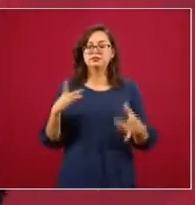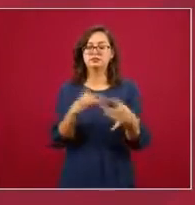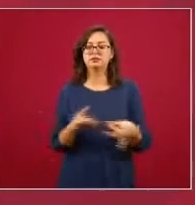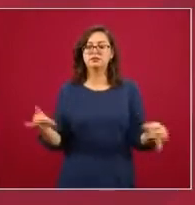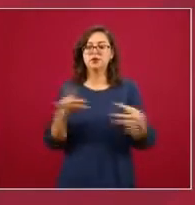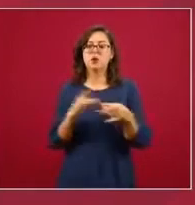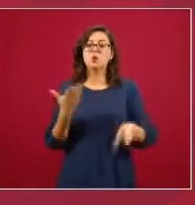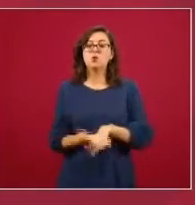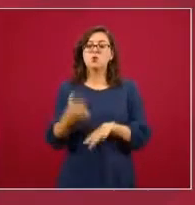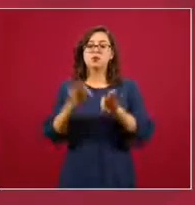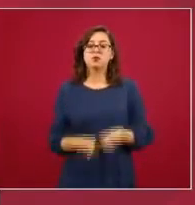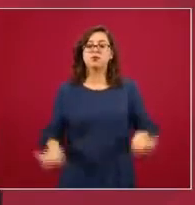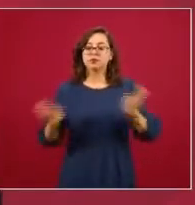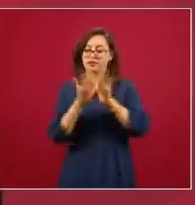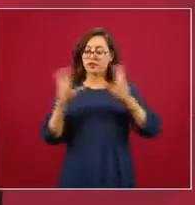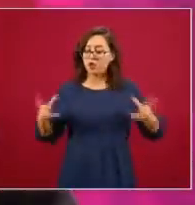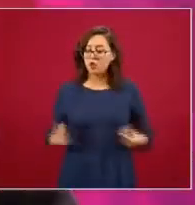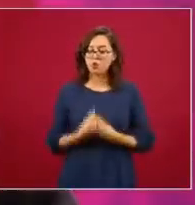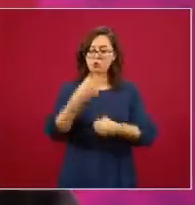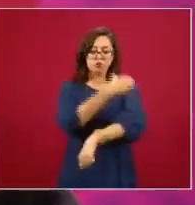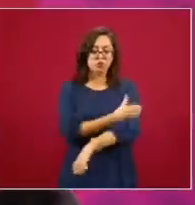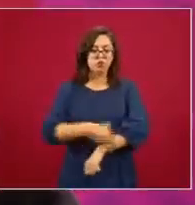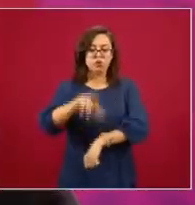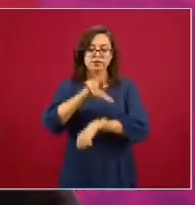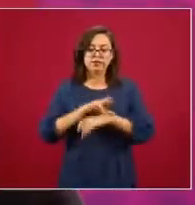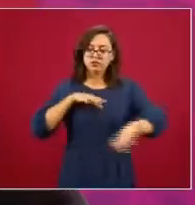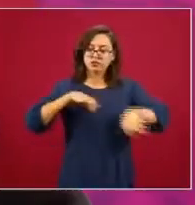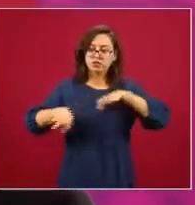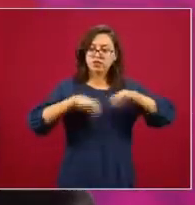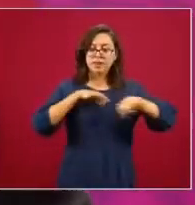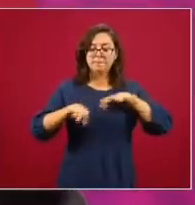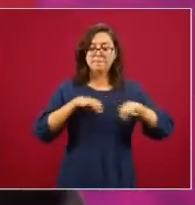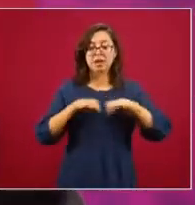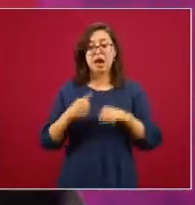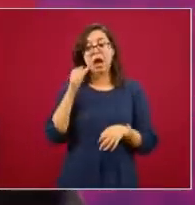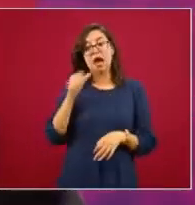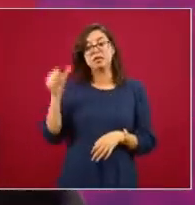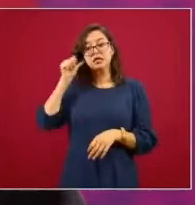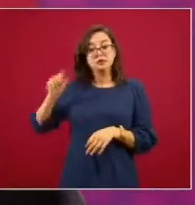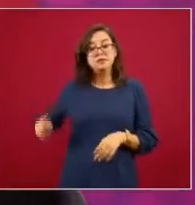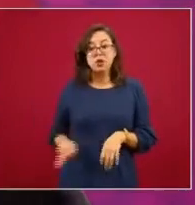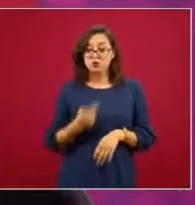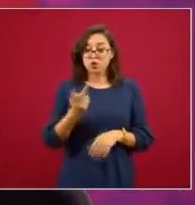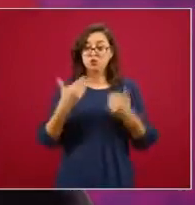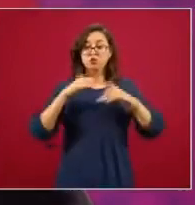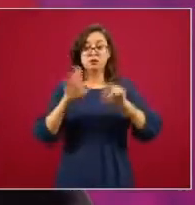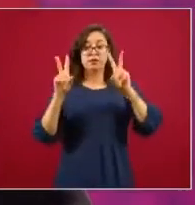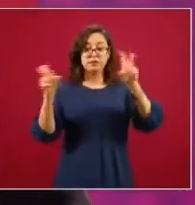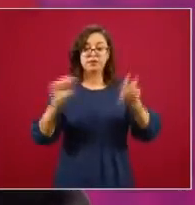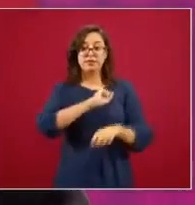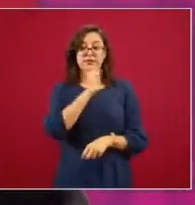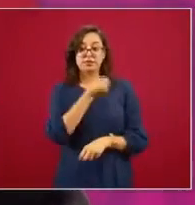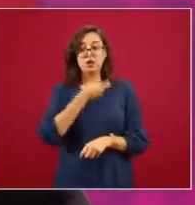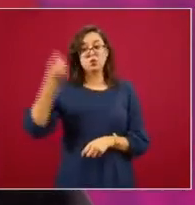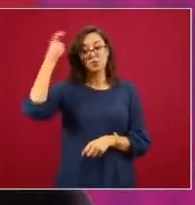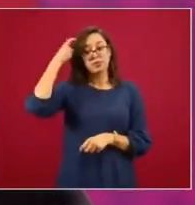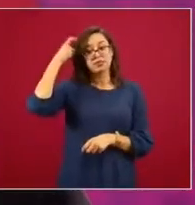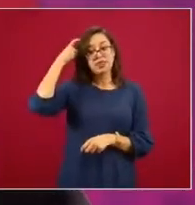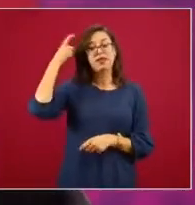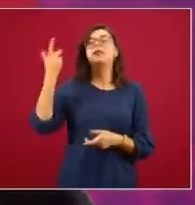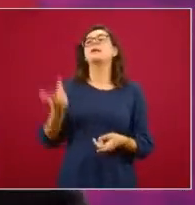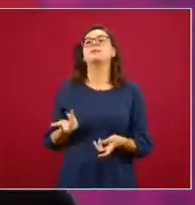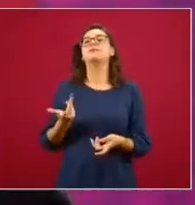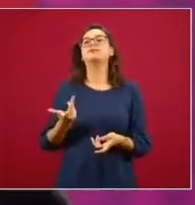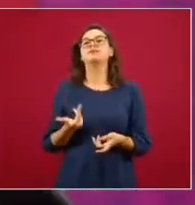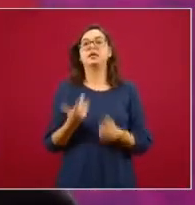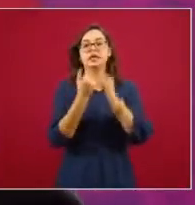trabajo coordinado, que lo decíamos ayer con respecto a la pregunta precisamente sobre la salud mental. Las